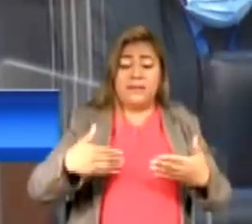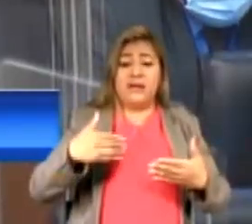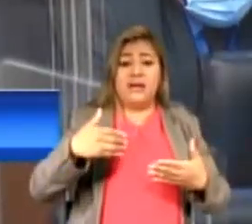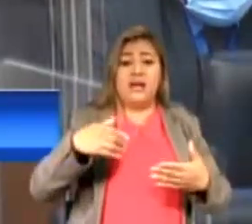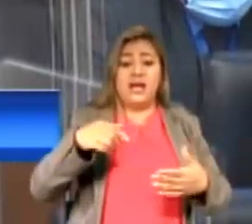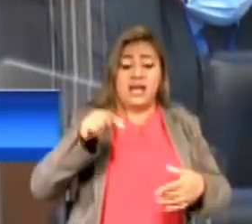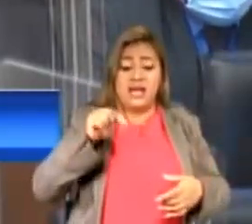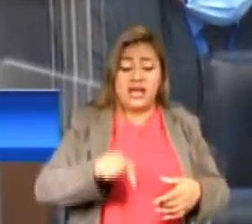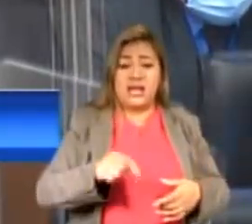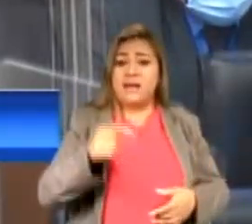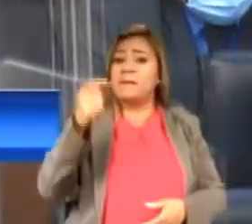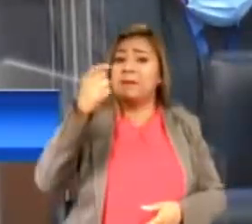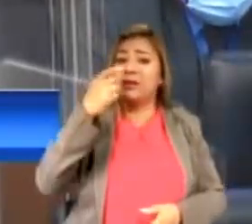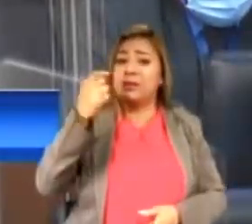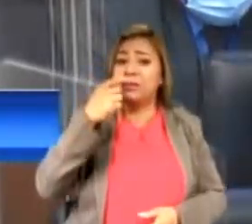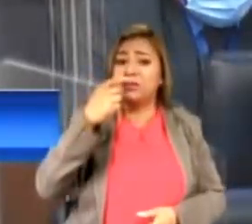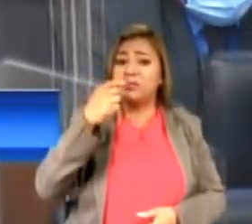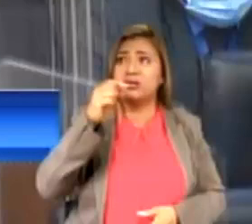cápsulas significa